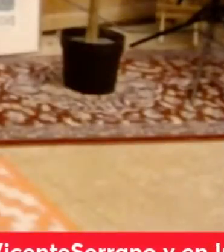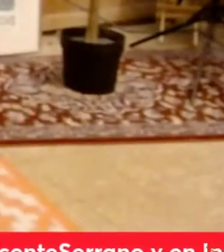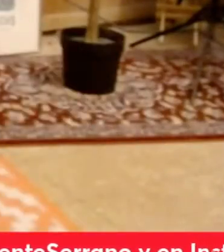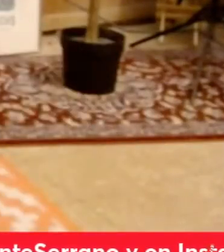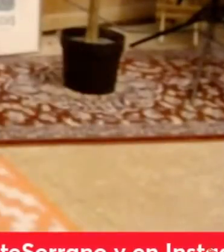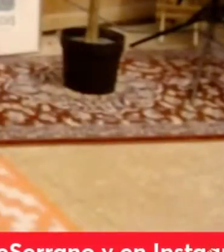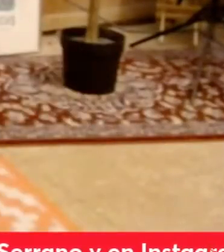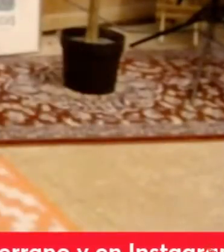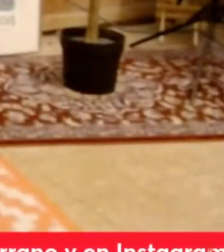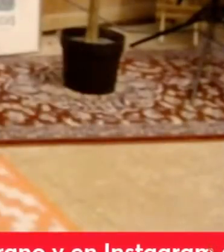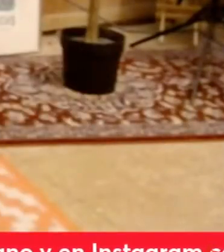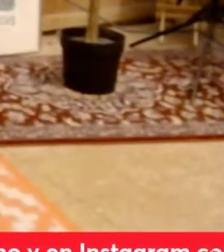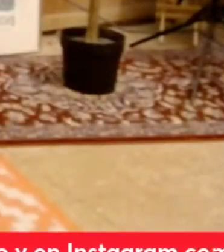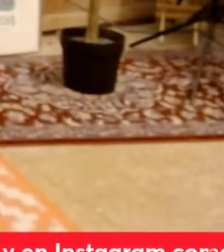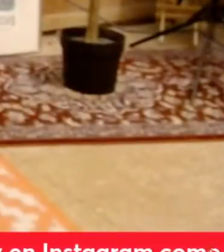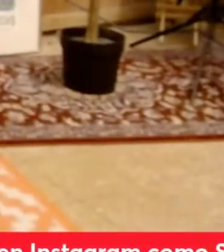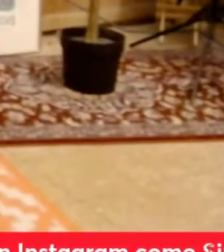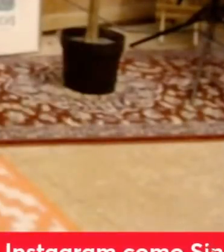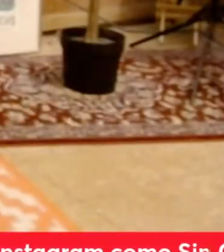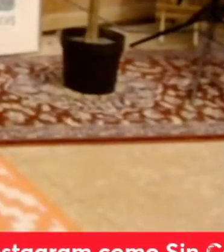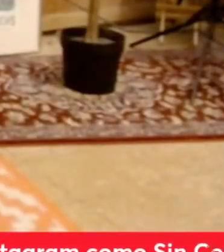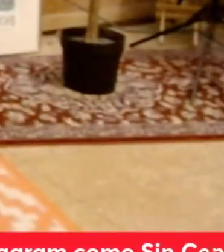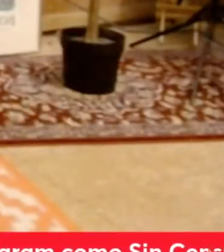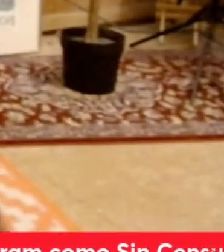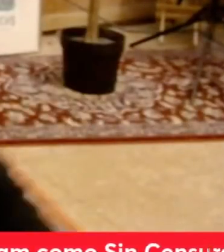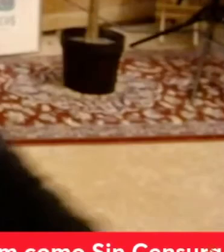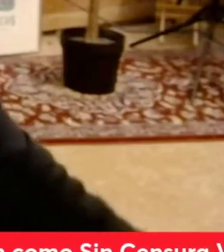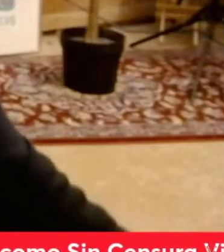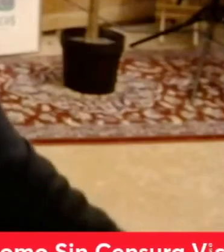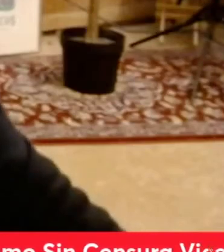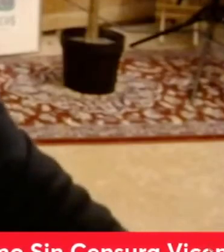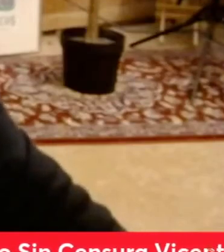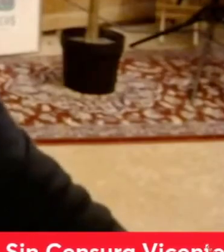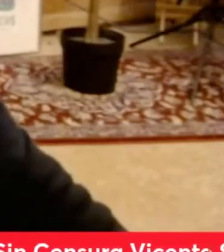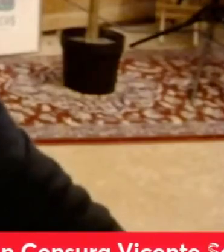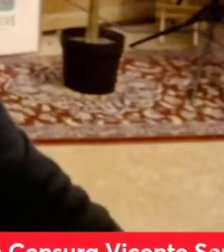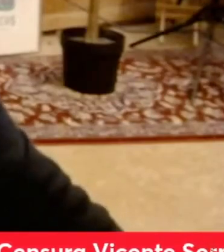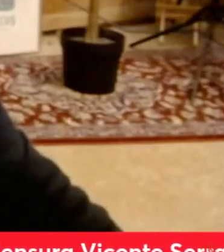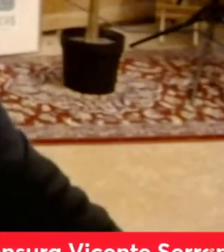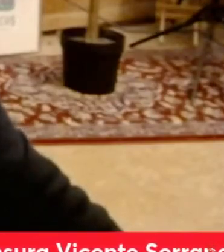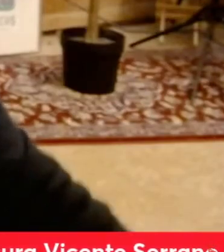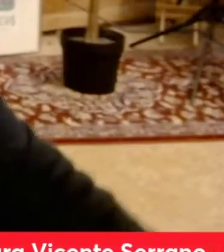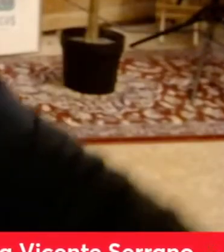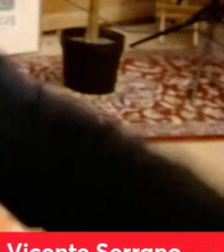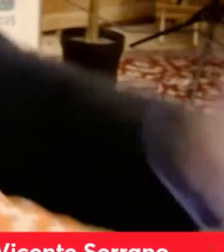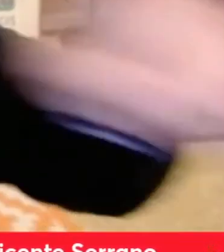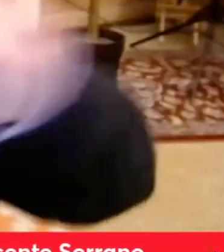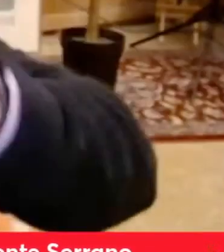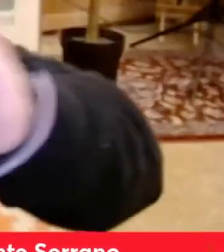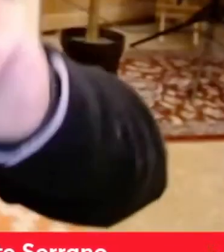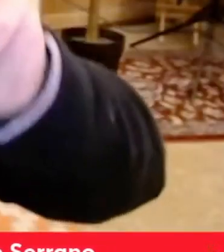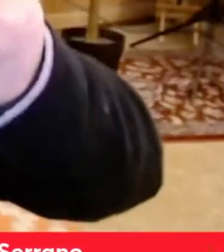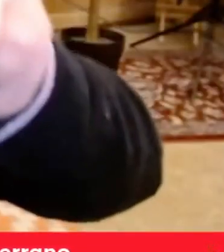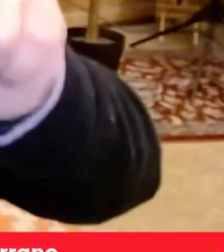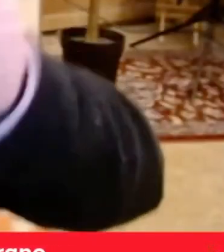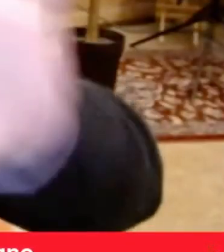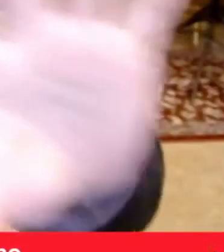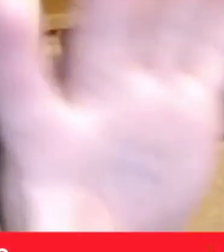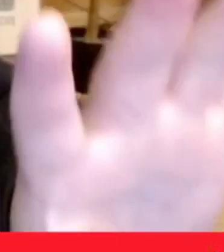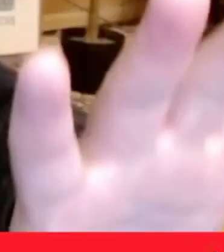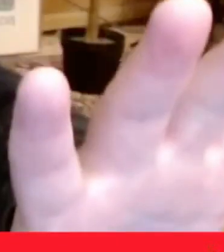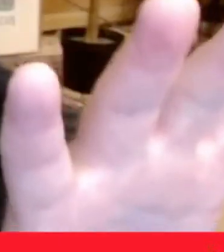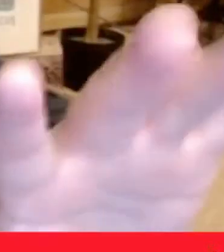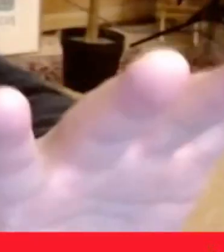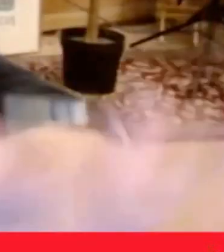Baranda ahí en Reforma, de verdad infame, ¿eh? No saben ni qué inventar, pero bueno, vamos a seguir escuchando